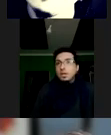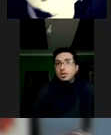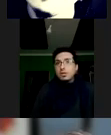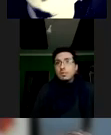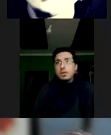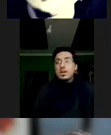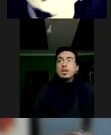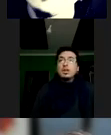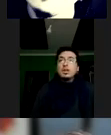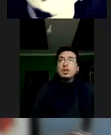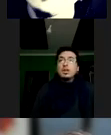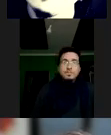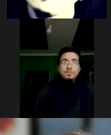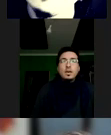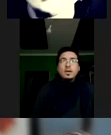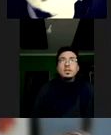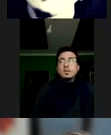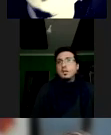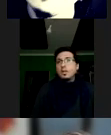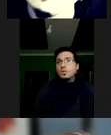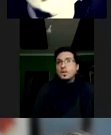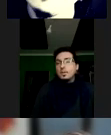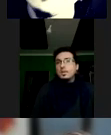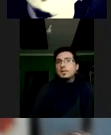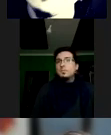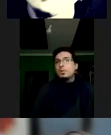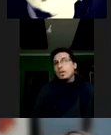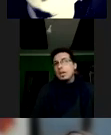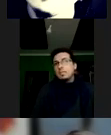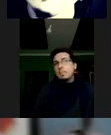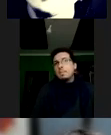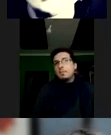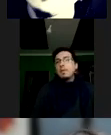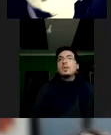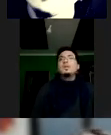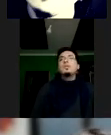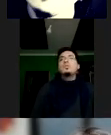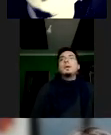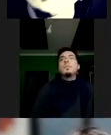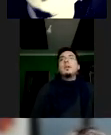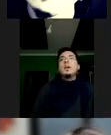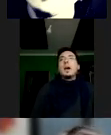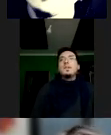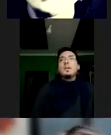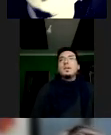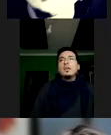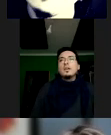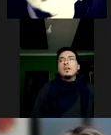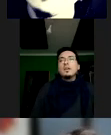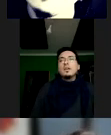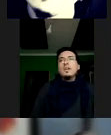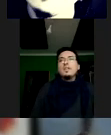número 5, que yo ya la tengo preparada, se va a tratar exclusivamente de simbología de planos de arquitectura. Así